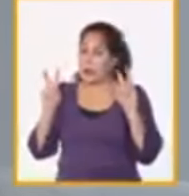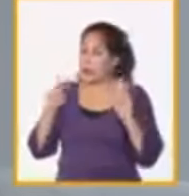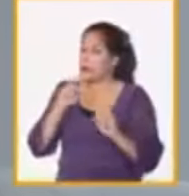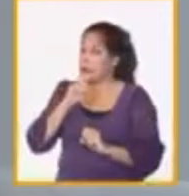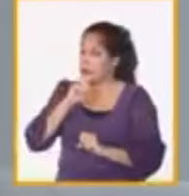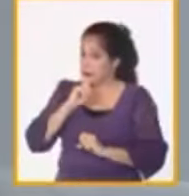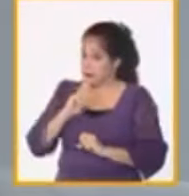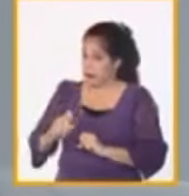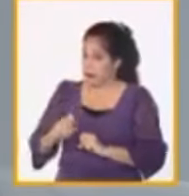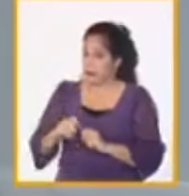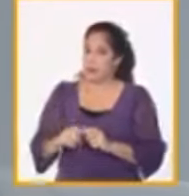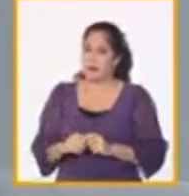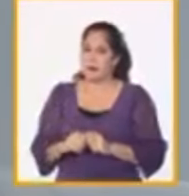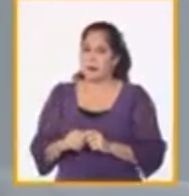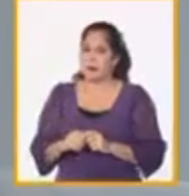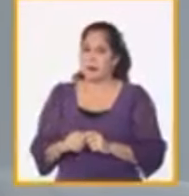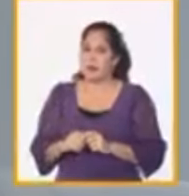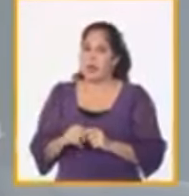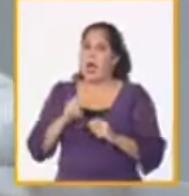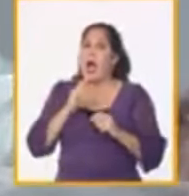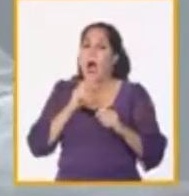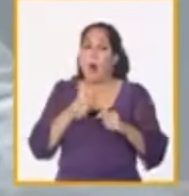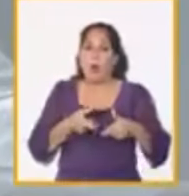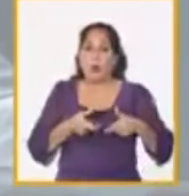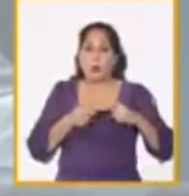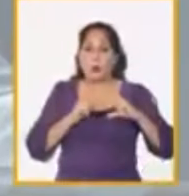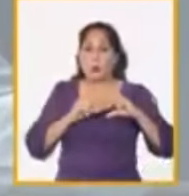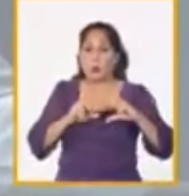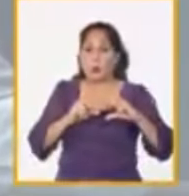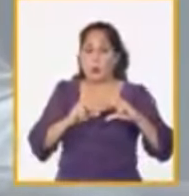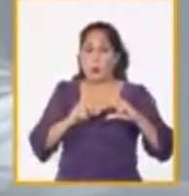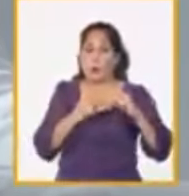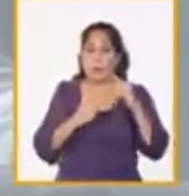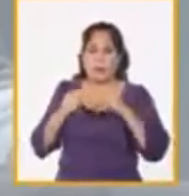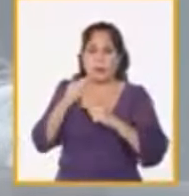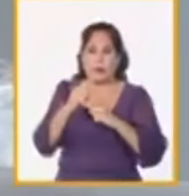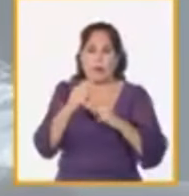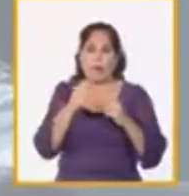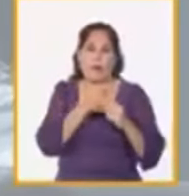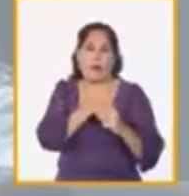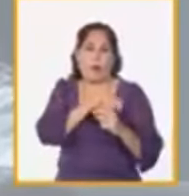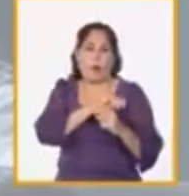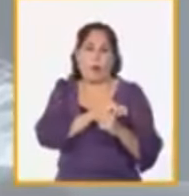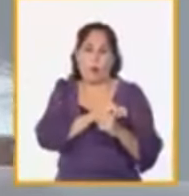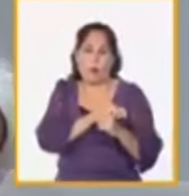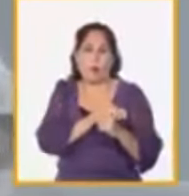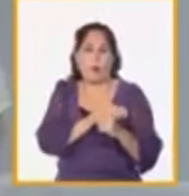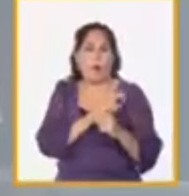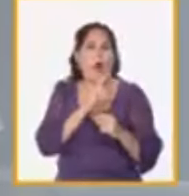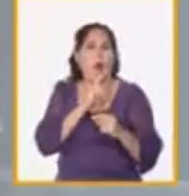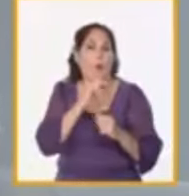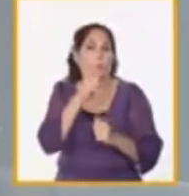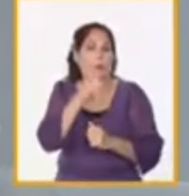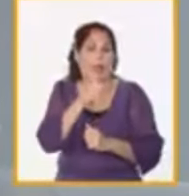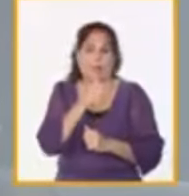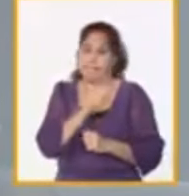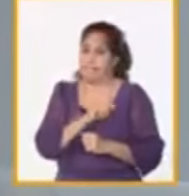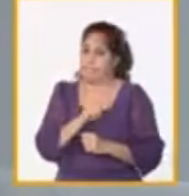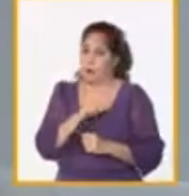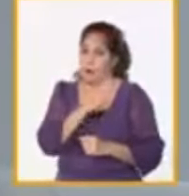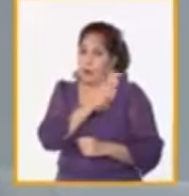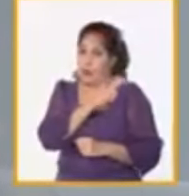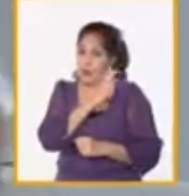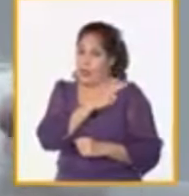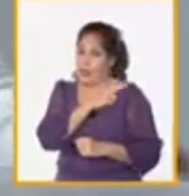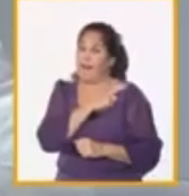y cuando digo saneamiento, es un tema que hoy es de las principales insatisfacciones que tiene la población, que nuestros directivos,